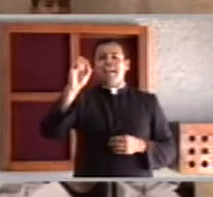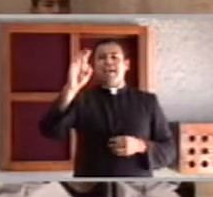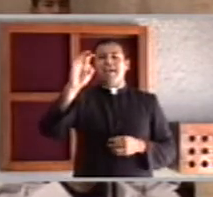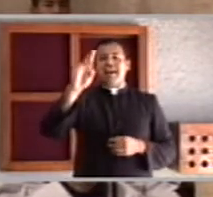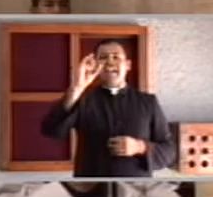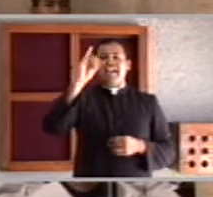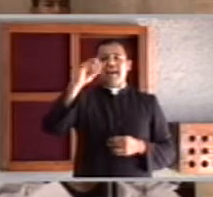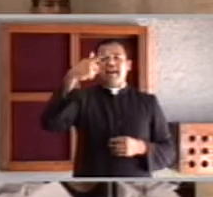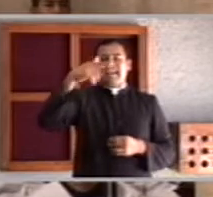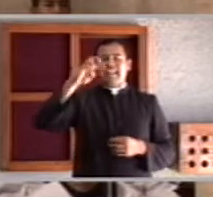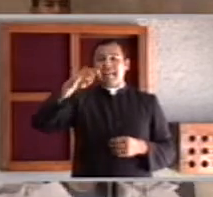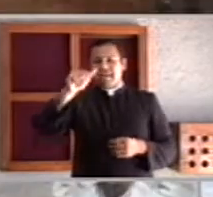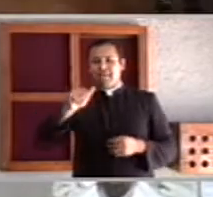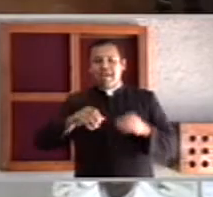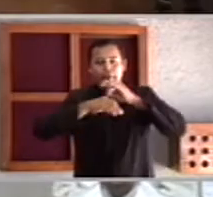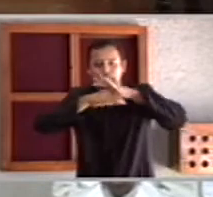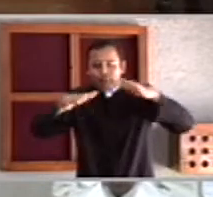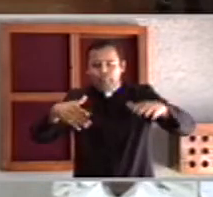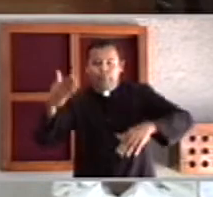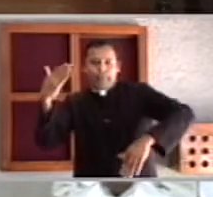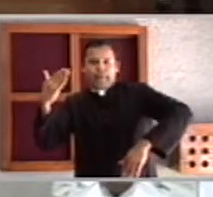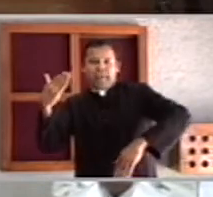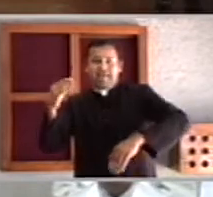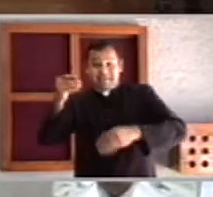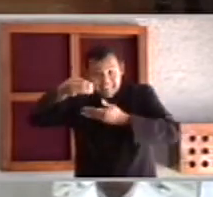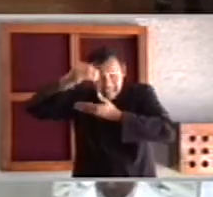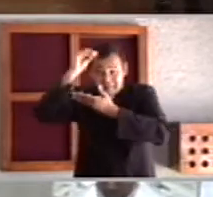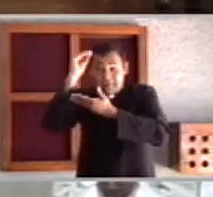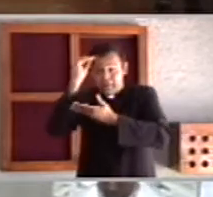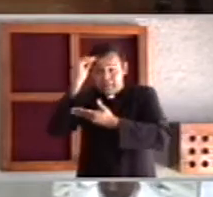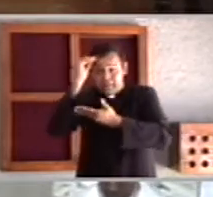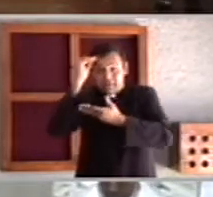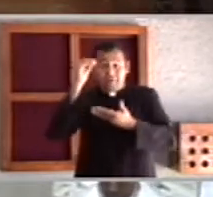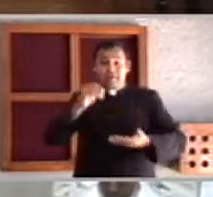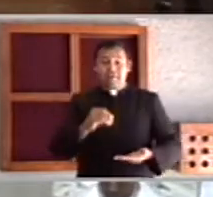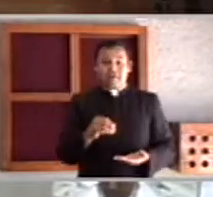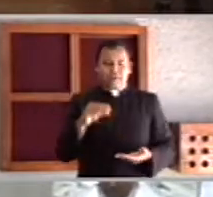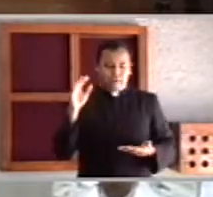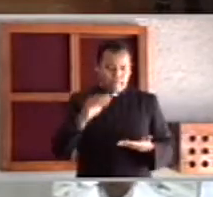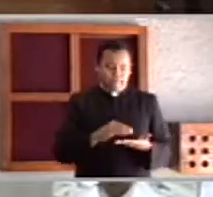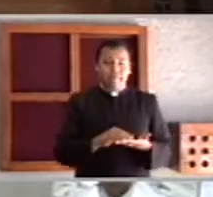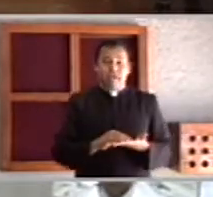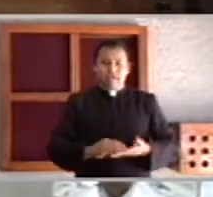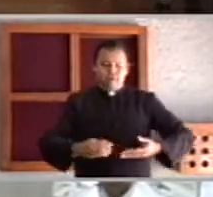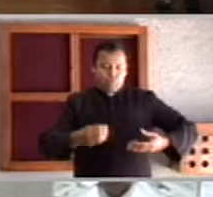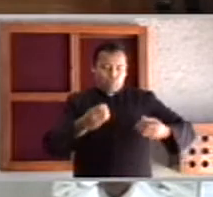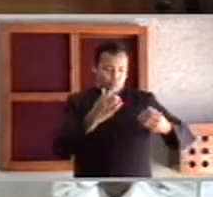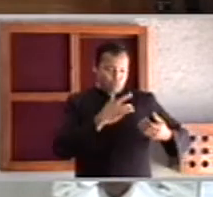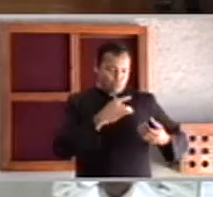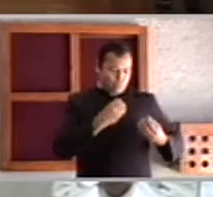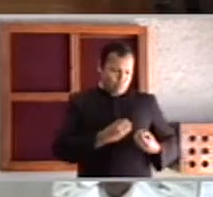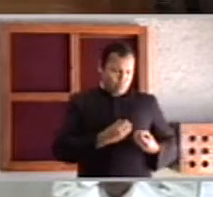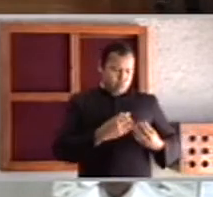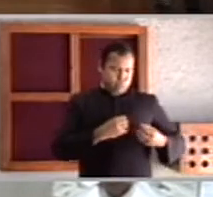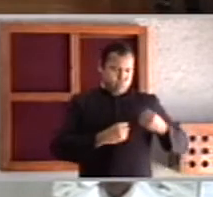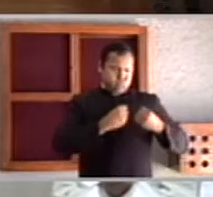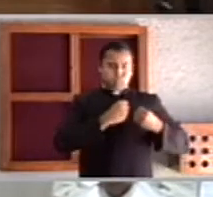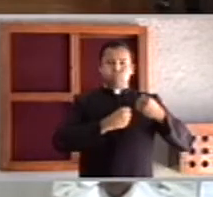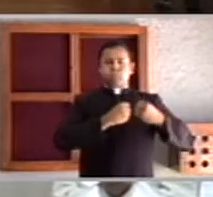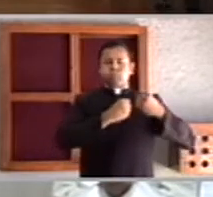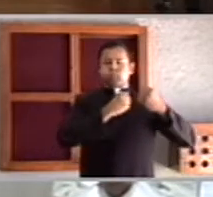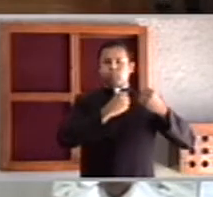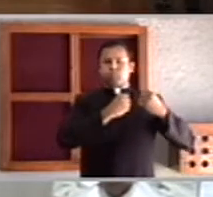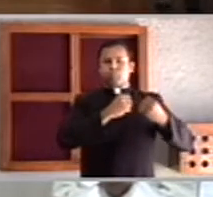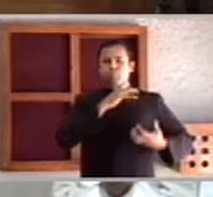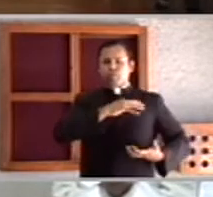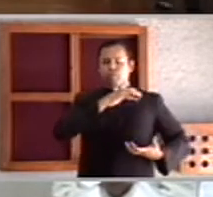bautismo y que fortalece el corazón de los catecúmenos, es para liberarlos de